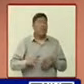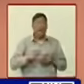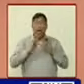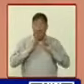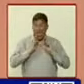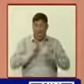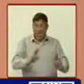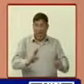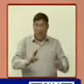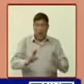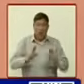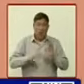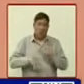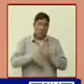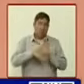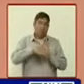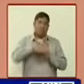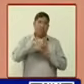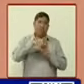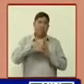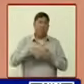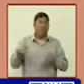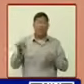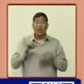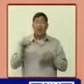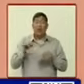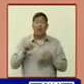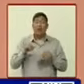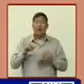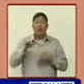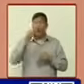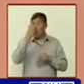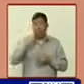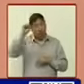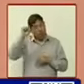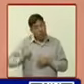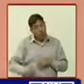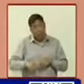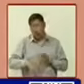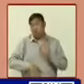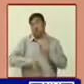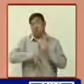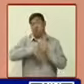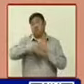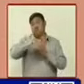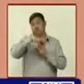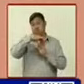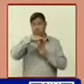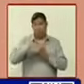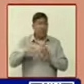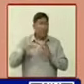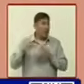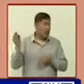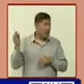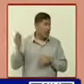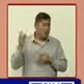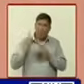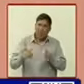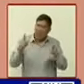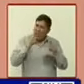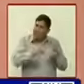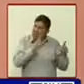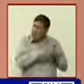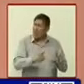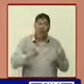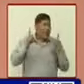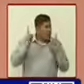Orcojahuira ha estado cerca de los 55, Irpavi cerca de los 55, Gilusaya, que es la de Cotacota, Ovejuyo